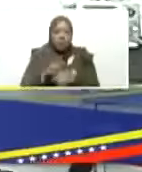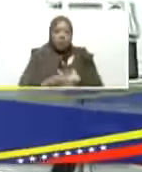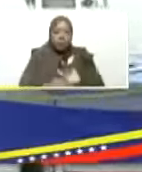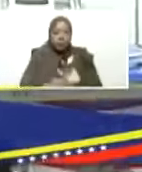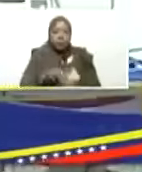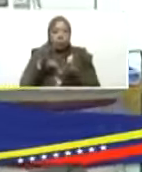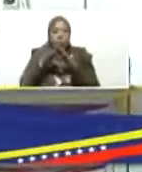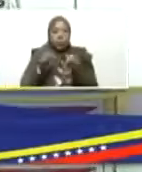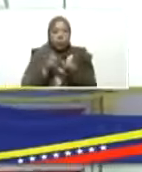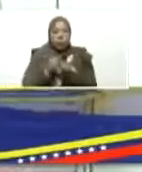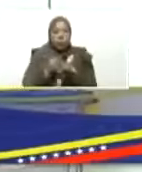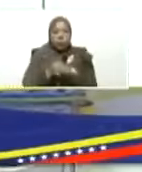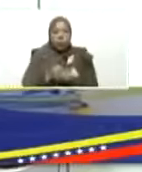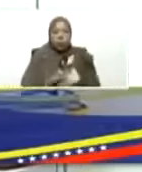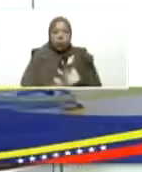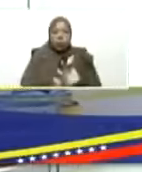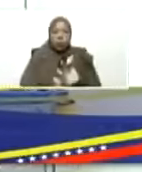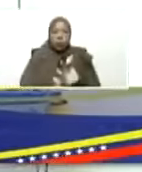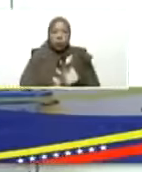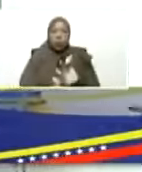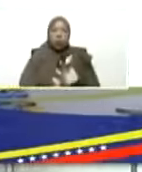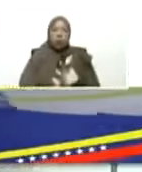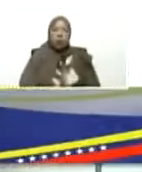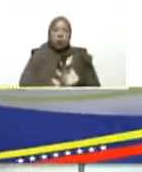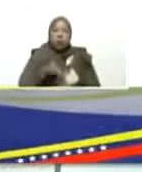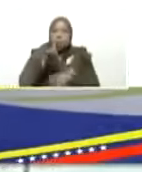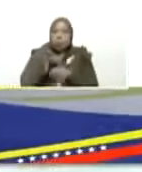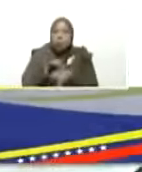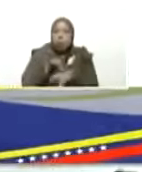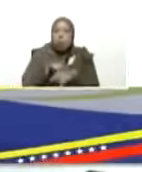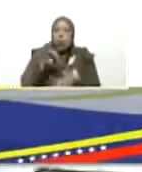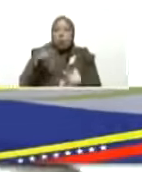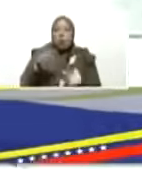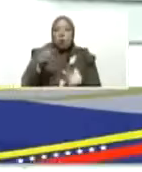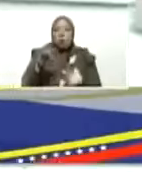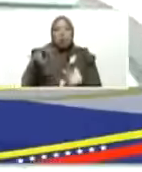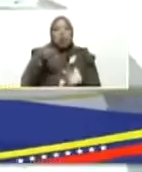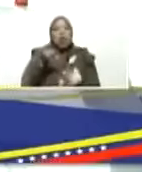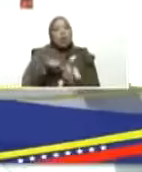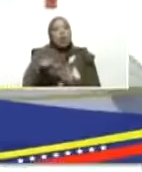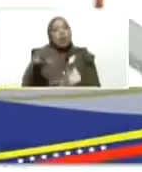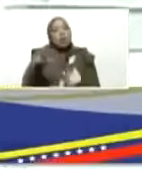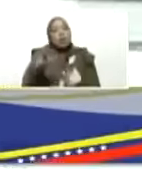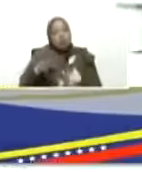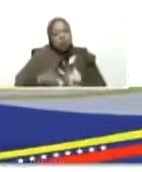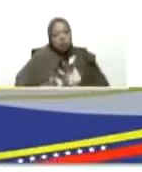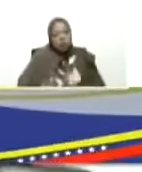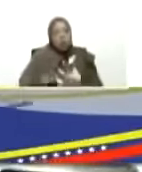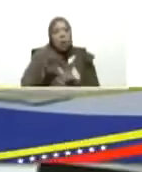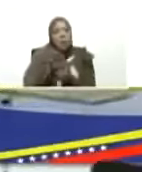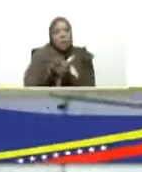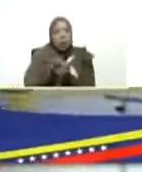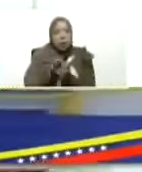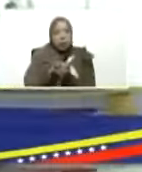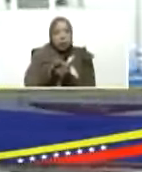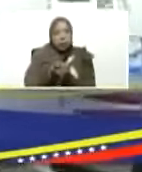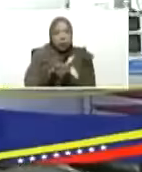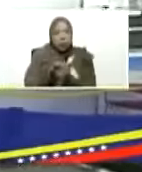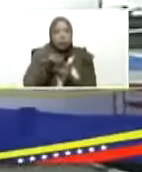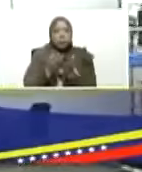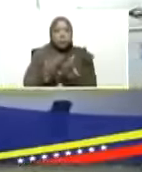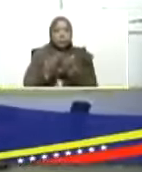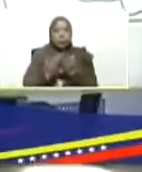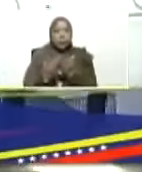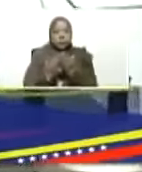Excelente, de verdad. El doctor José Velázquez. ¿De dónde eres tú, José? De Margarita. ¿De Margarita? ¿Dónde